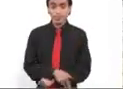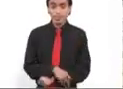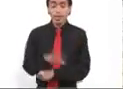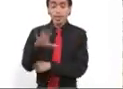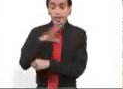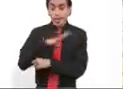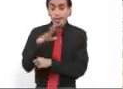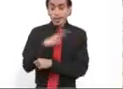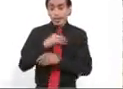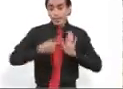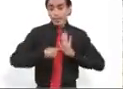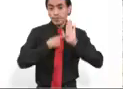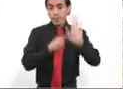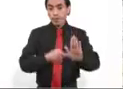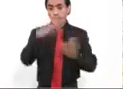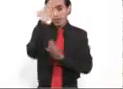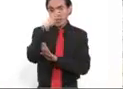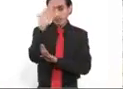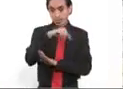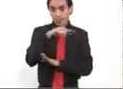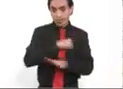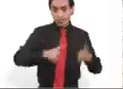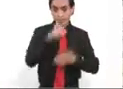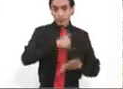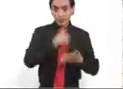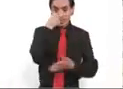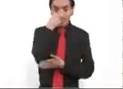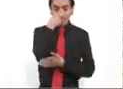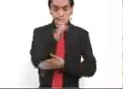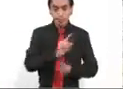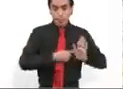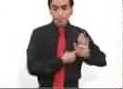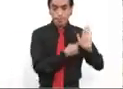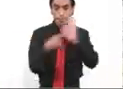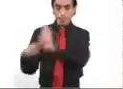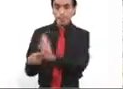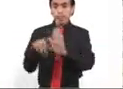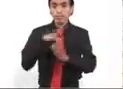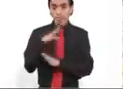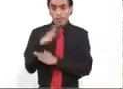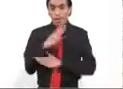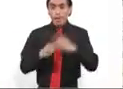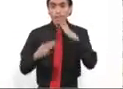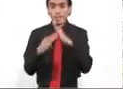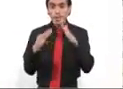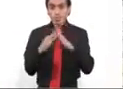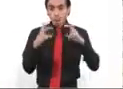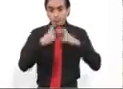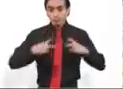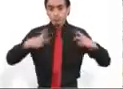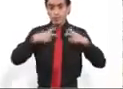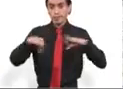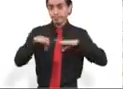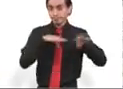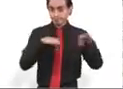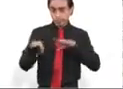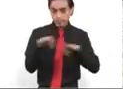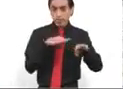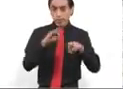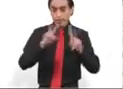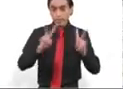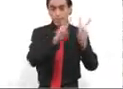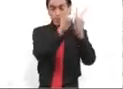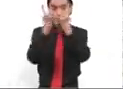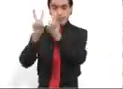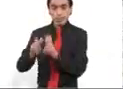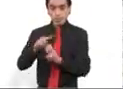a exponer la experiencia de la Ciudad de México. Van a haber mesas de trabajo, los temas en